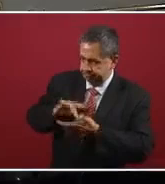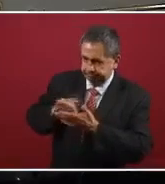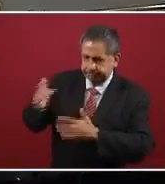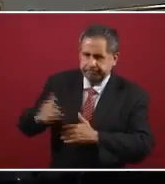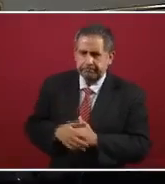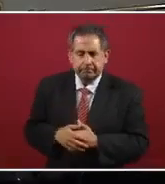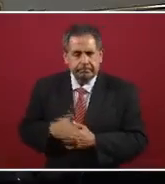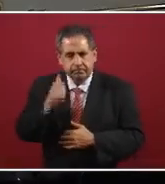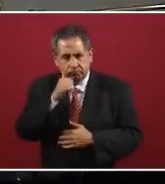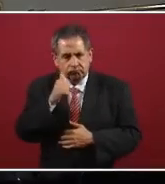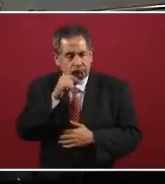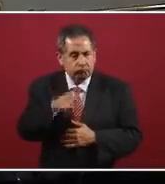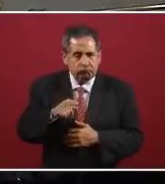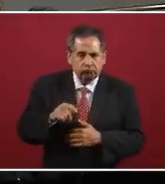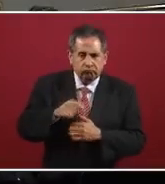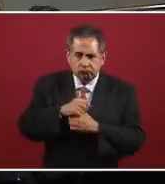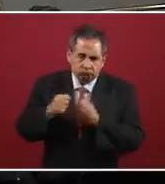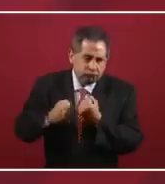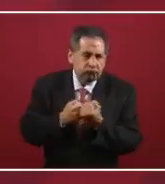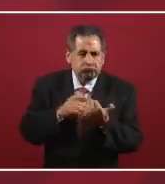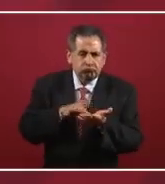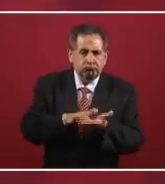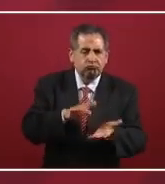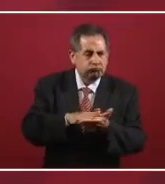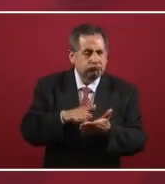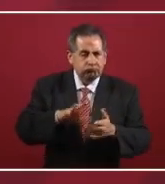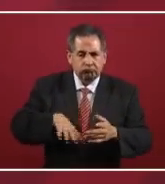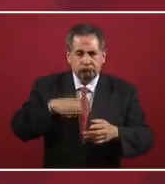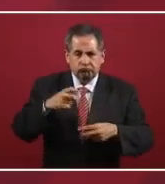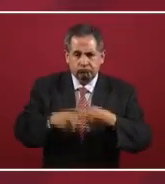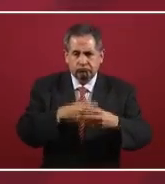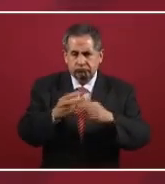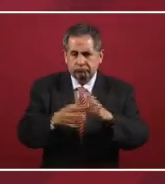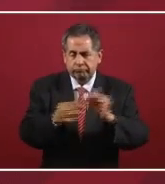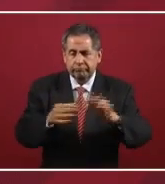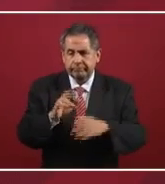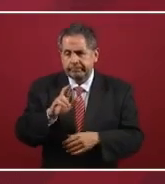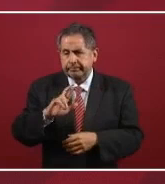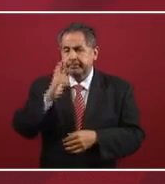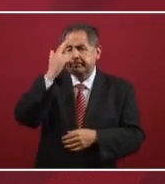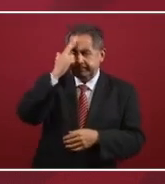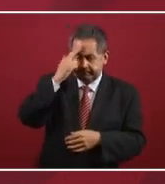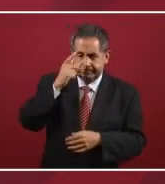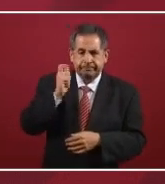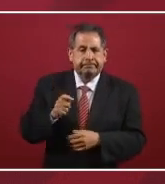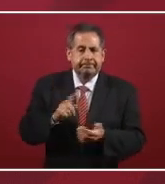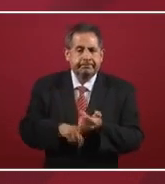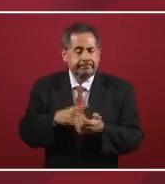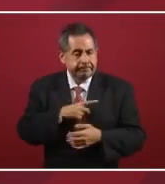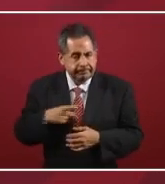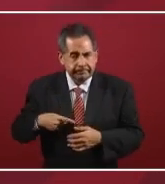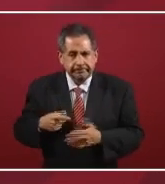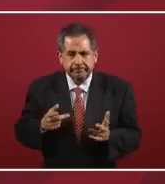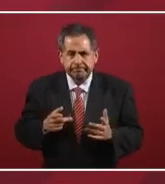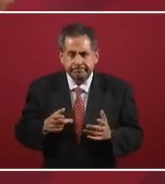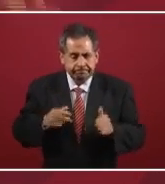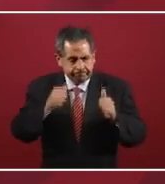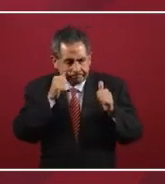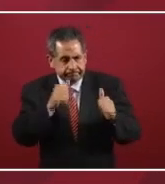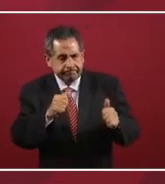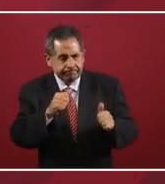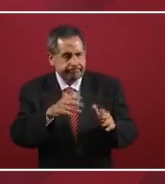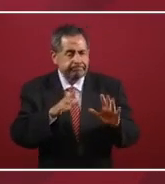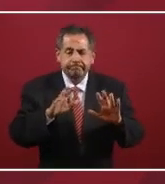que siempre ha estado respaldando este esfuerzo, siempre recordándonos que tenemos que bajar la tensión a